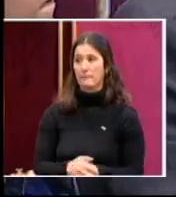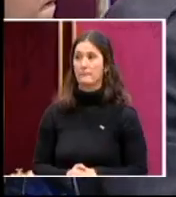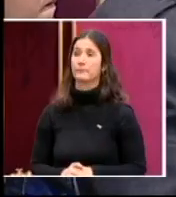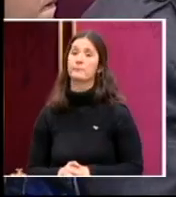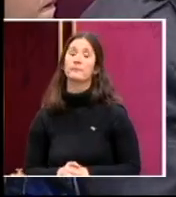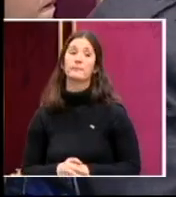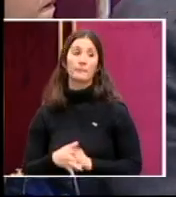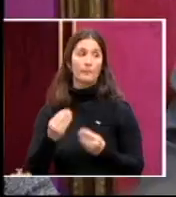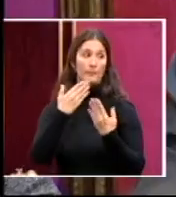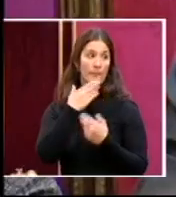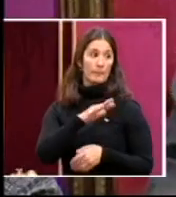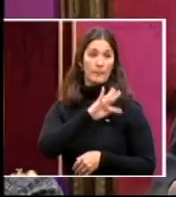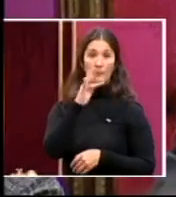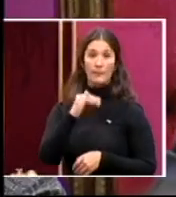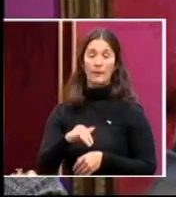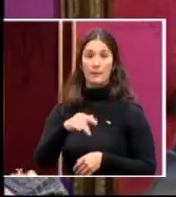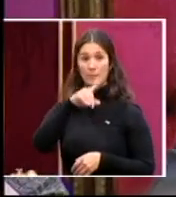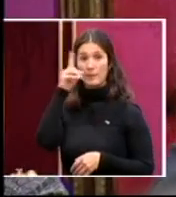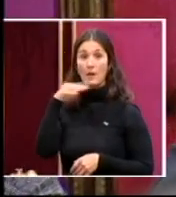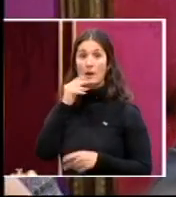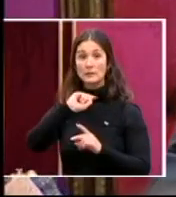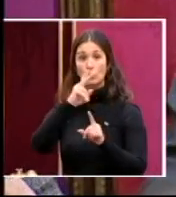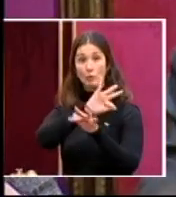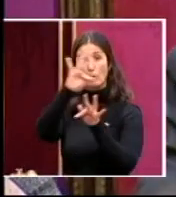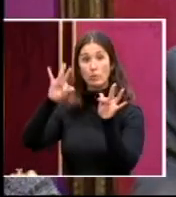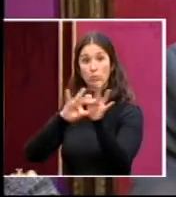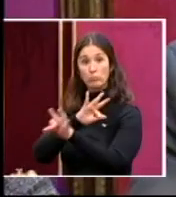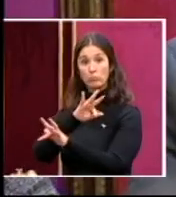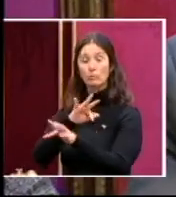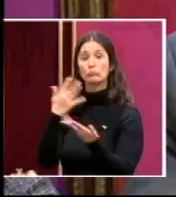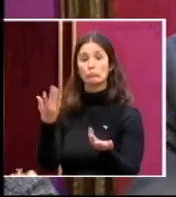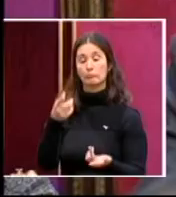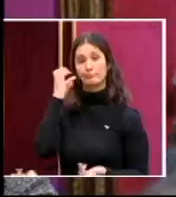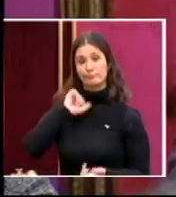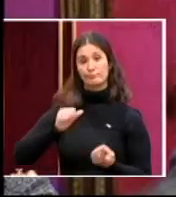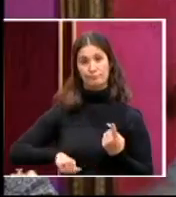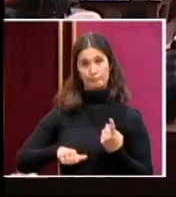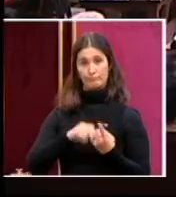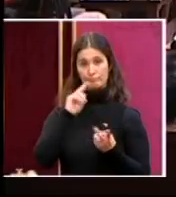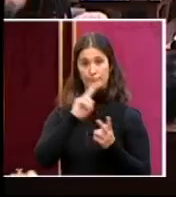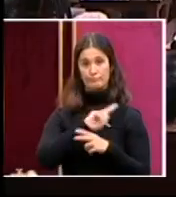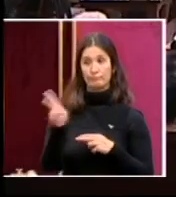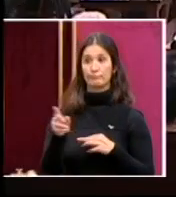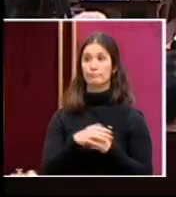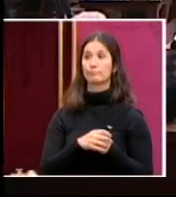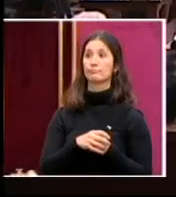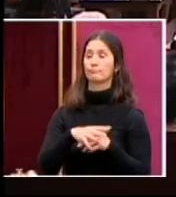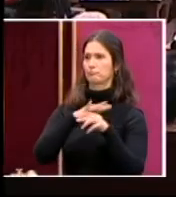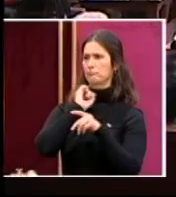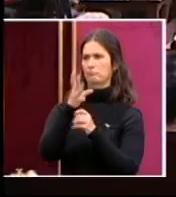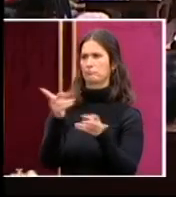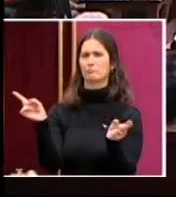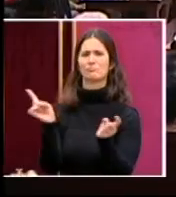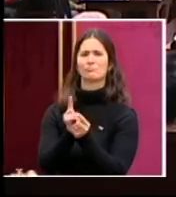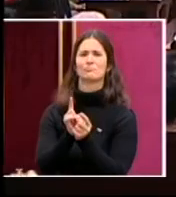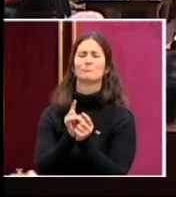Muchas gracias, señor Fernández Madrid. No sé si necesitan segundo turno de intervenciones. Señor Puente Dura, tiene la palabra. Bien, brevemente. En primer